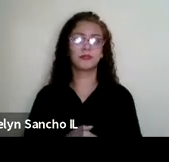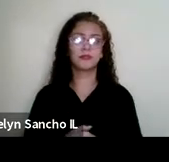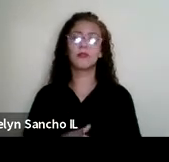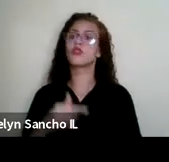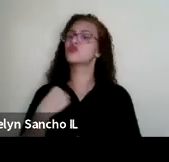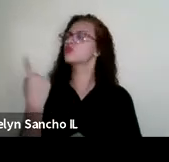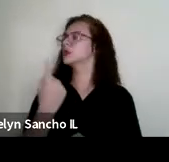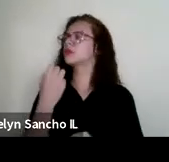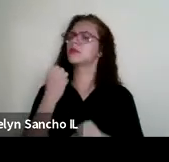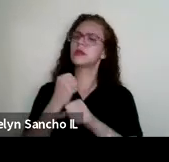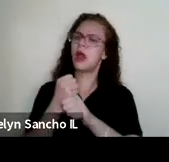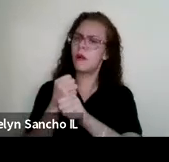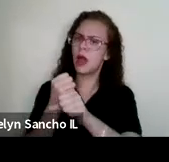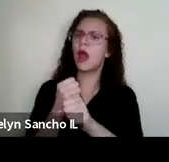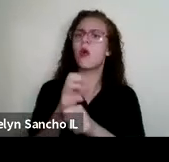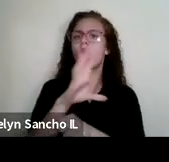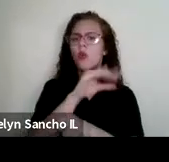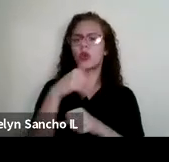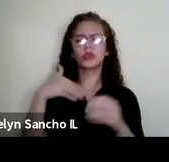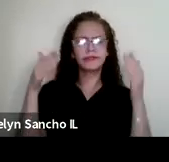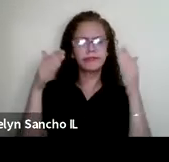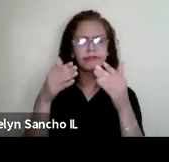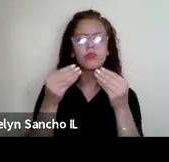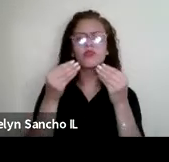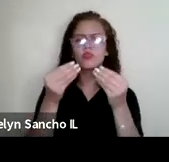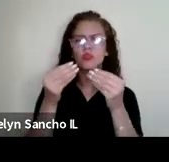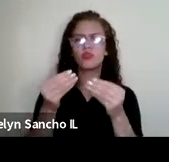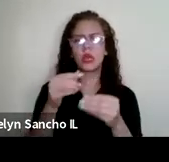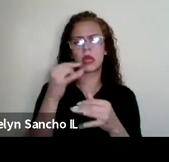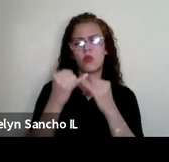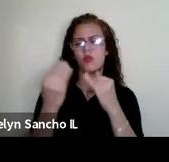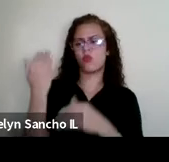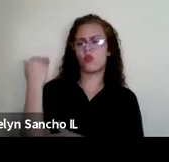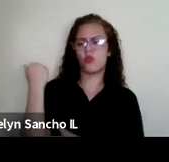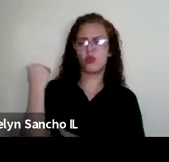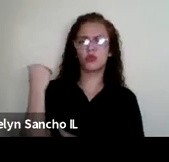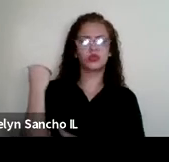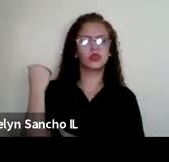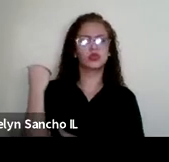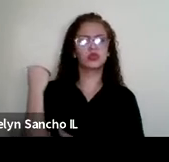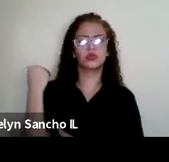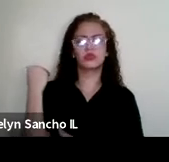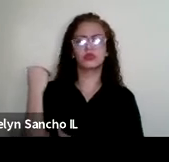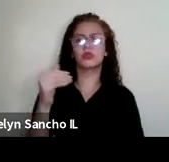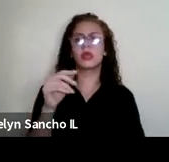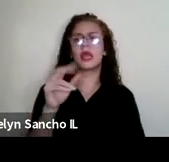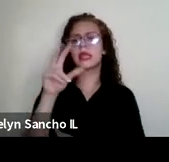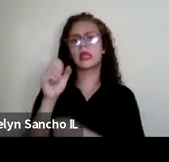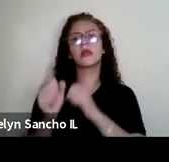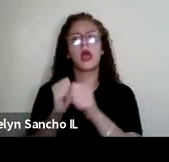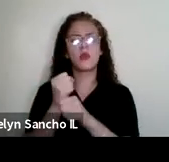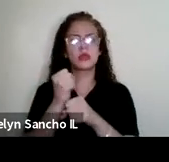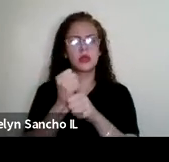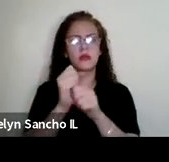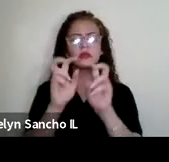siempre he trabajado y me he enfocado muchísimo en estos últimos 15 años a trabajar el tema